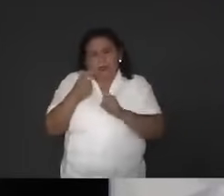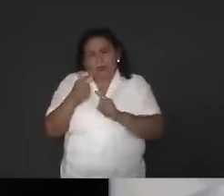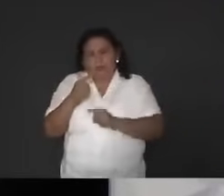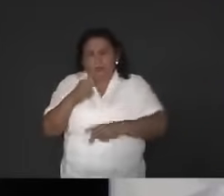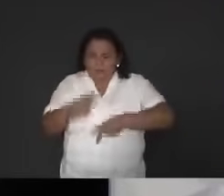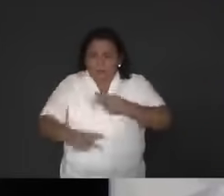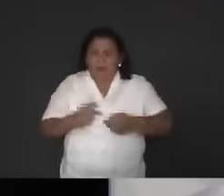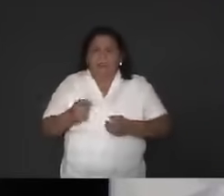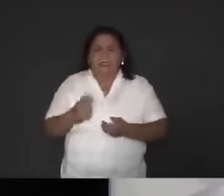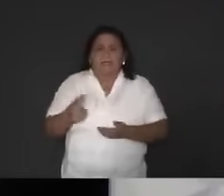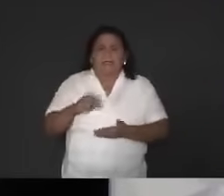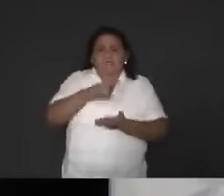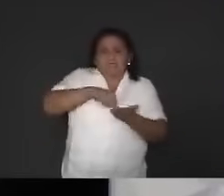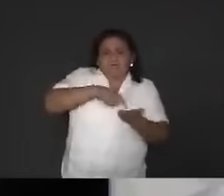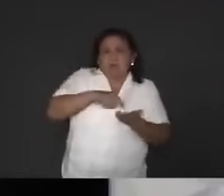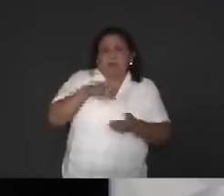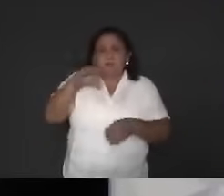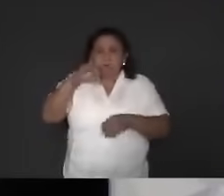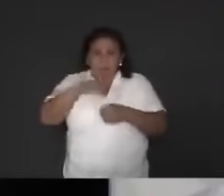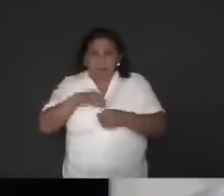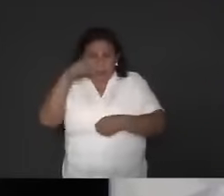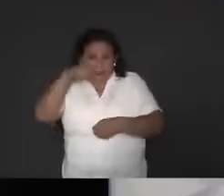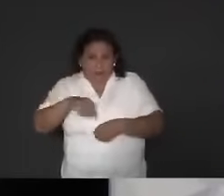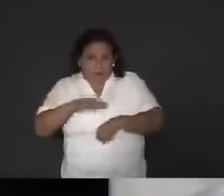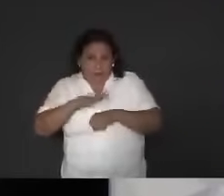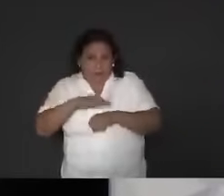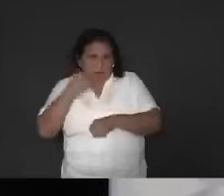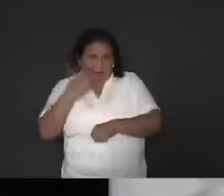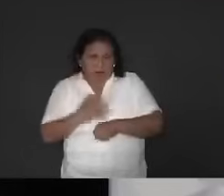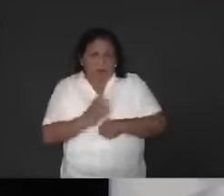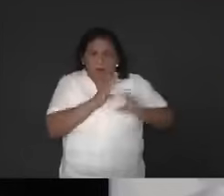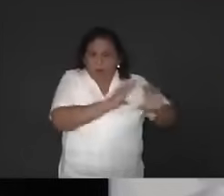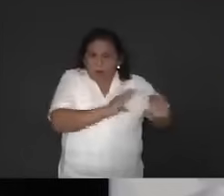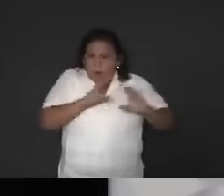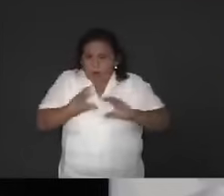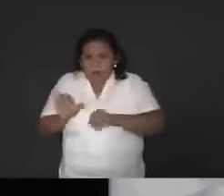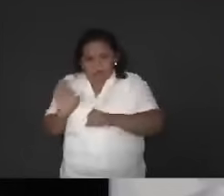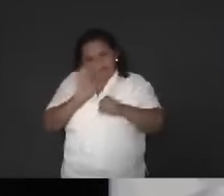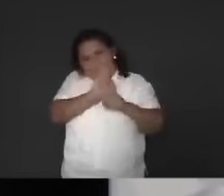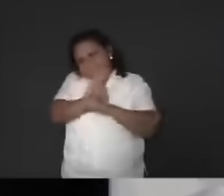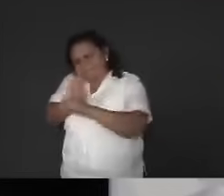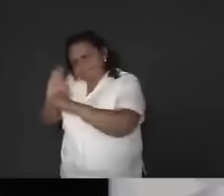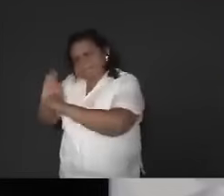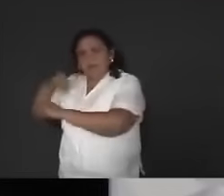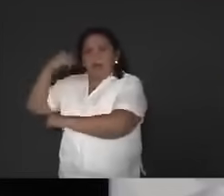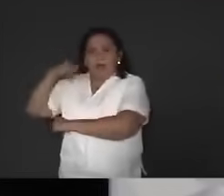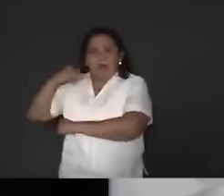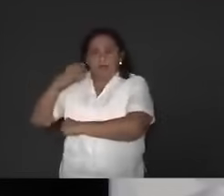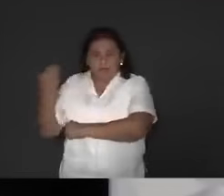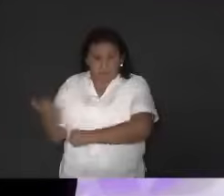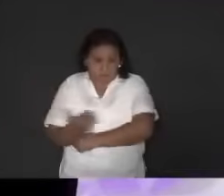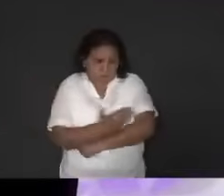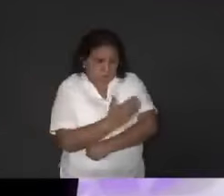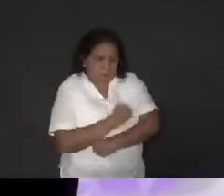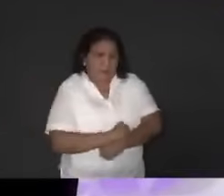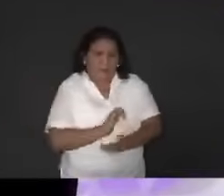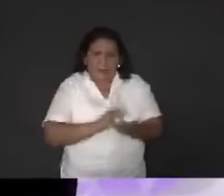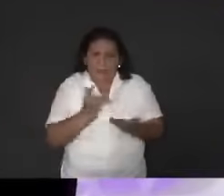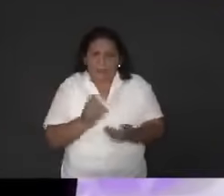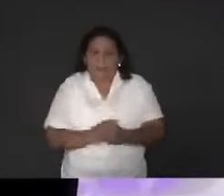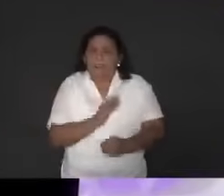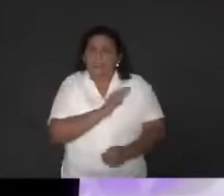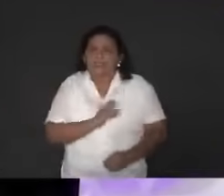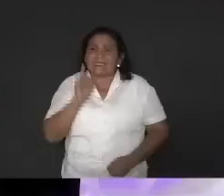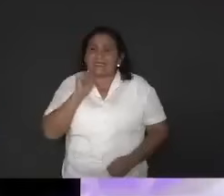elección y vamos a ganarla porque aquí somos más los que queremos cuidar y defender a Yucatán. Gracias, candidato. Candidata, le quedan